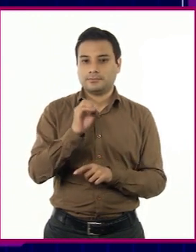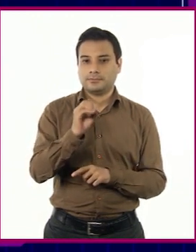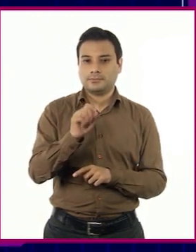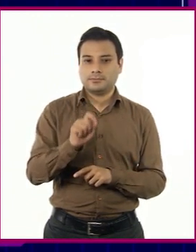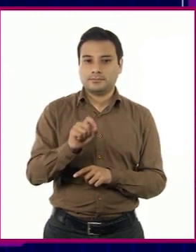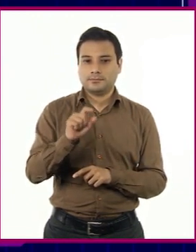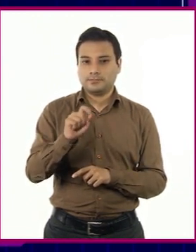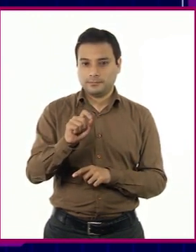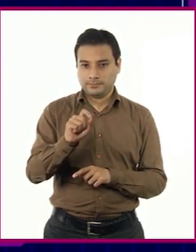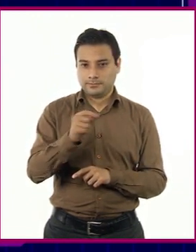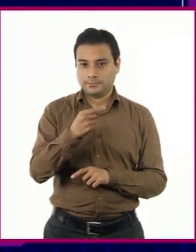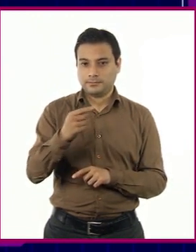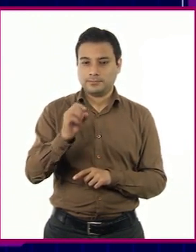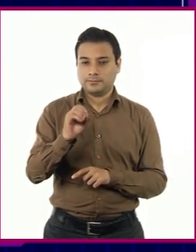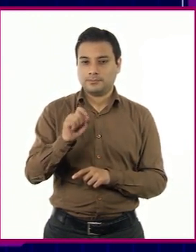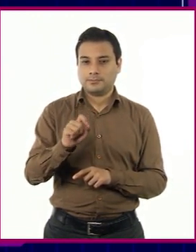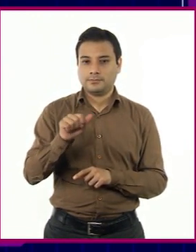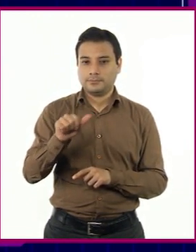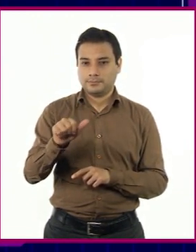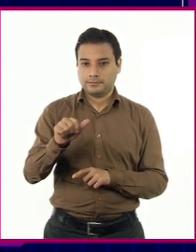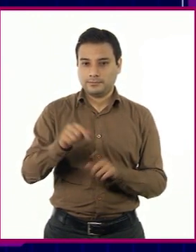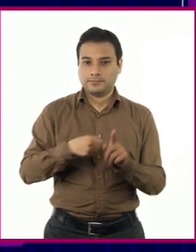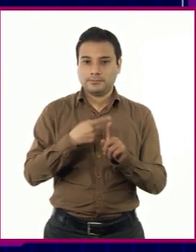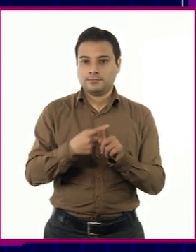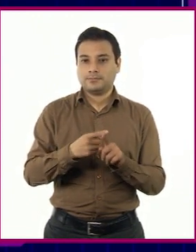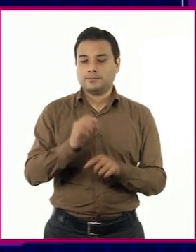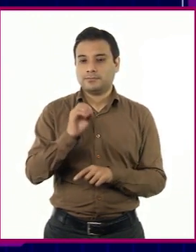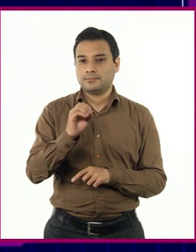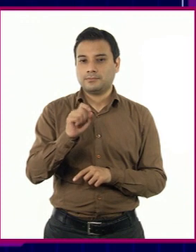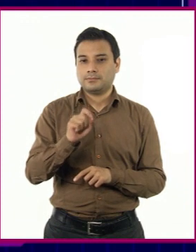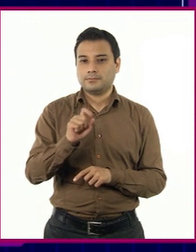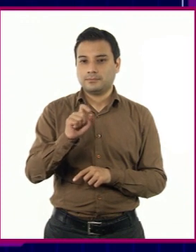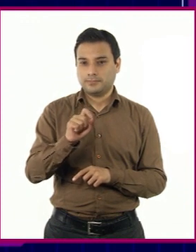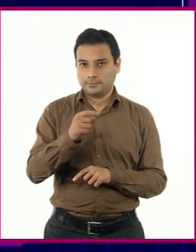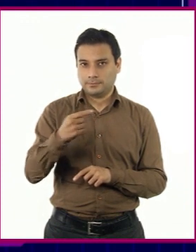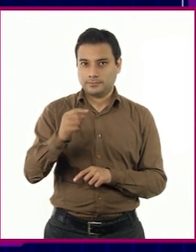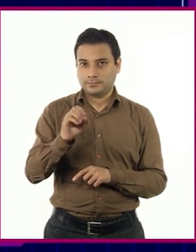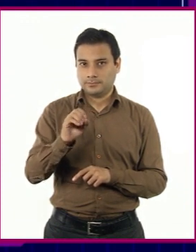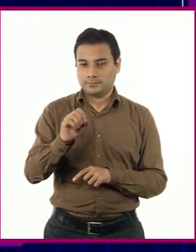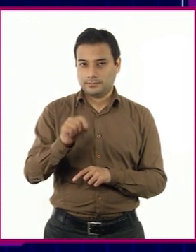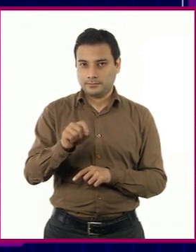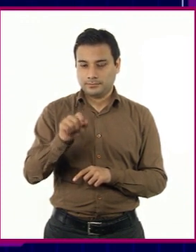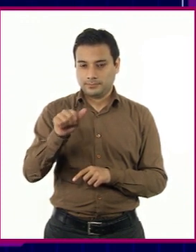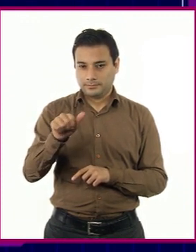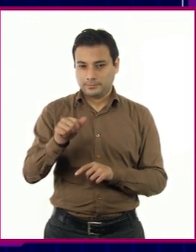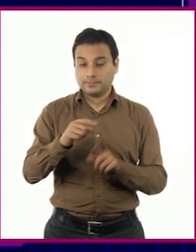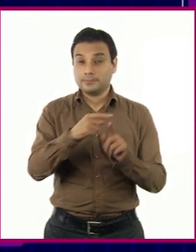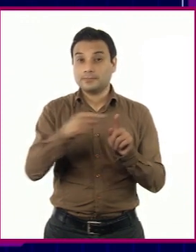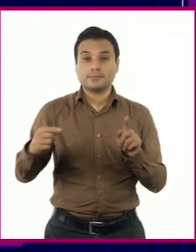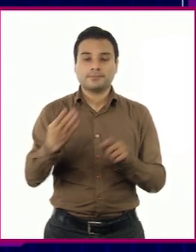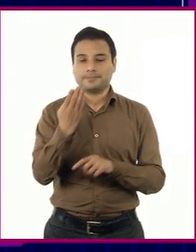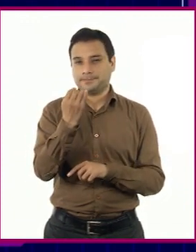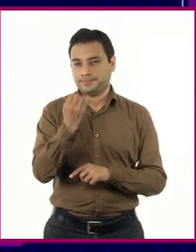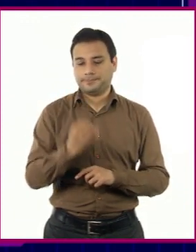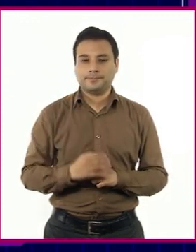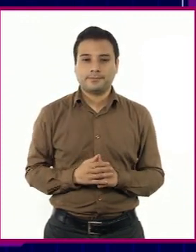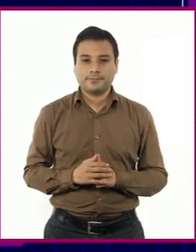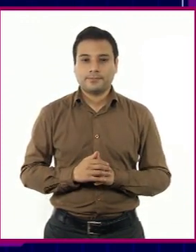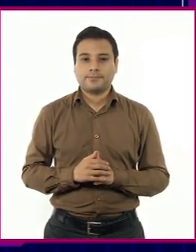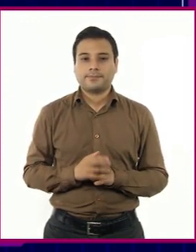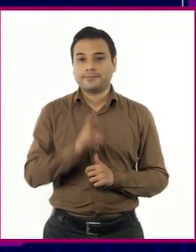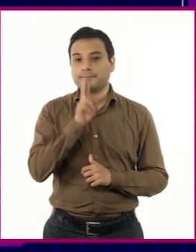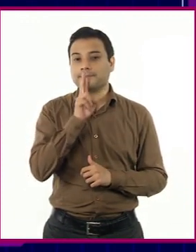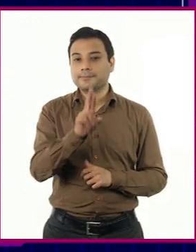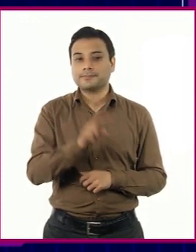más el valor absoluto de 0.20 menos 0.16, todo entre 9, que es el total de datos, igual